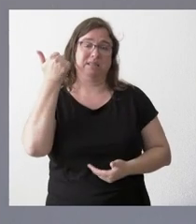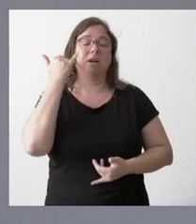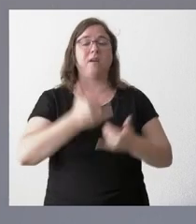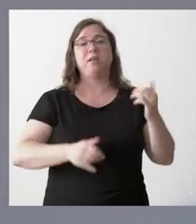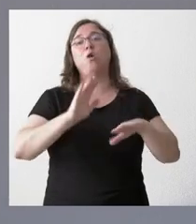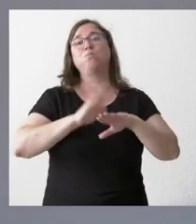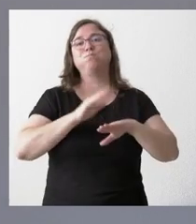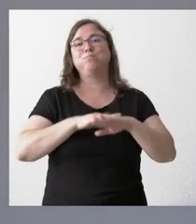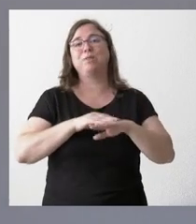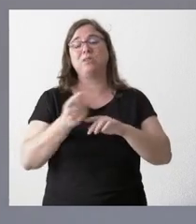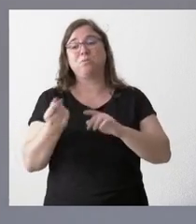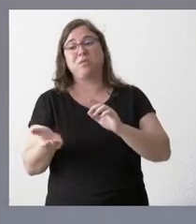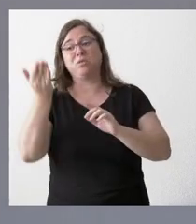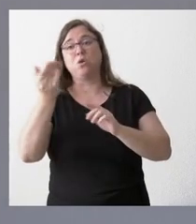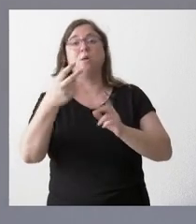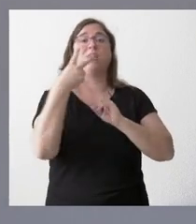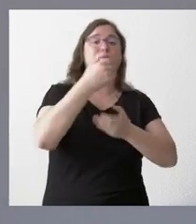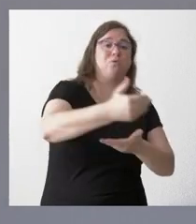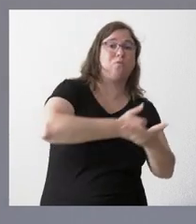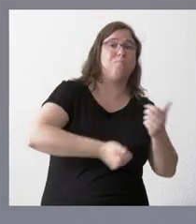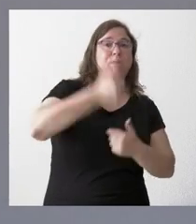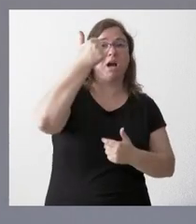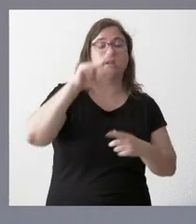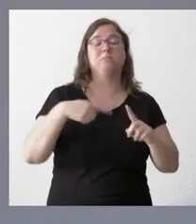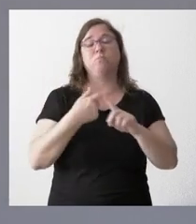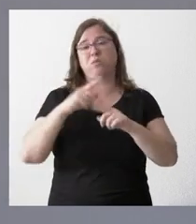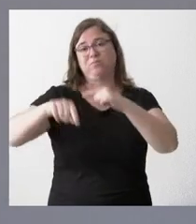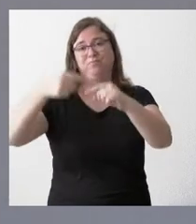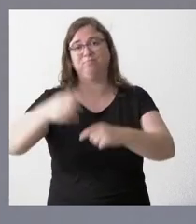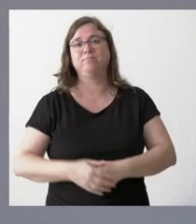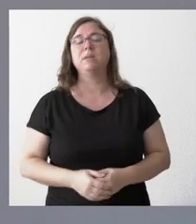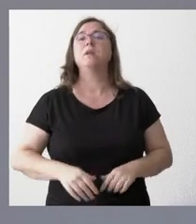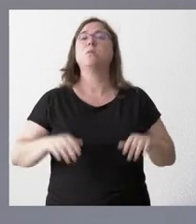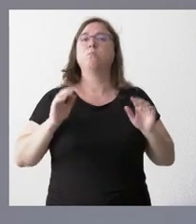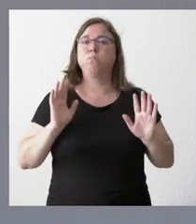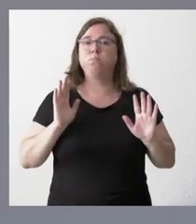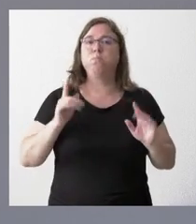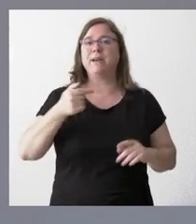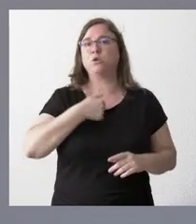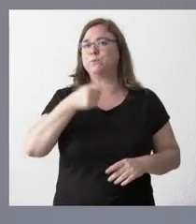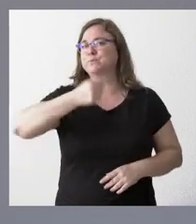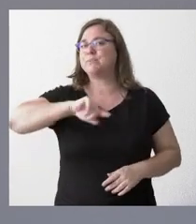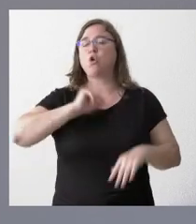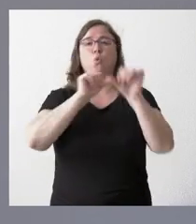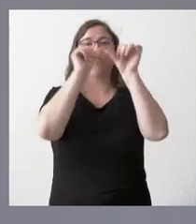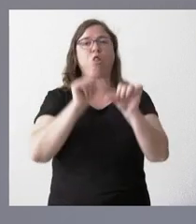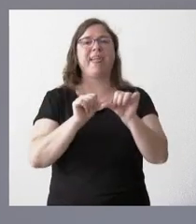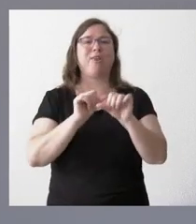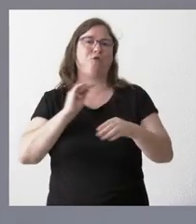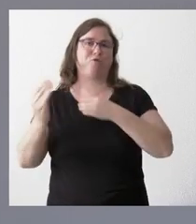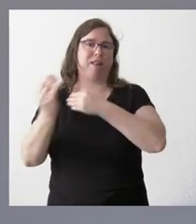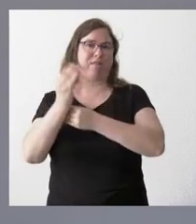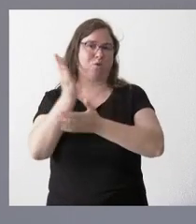fundamentalmente la inflación la causa fundamental de la evolución favorable de esa recaudación. No obstante, lo cual, esta es una parte, el modelo de financiación,